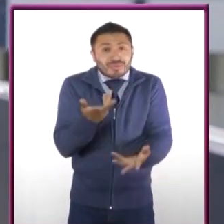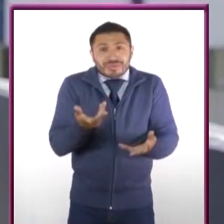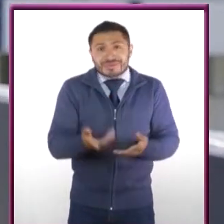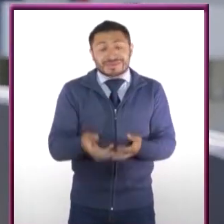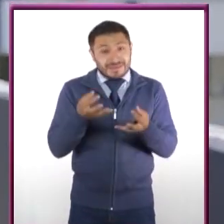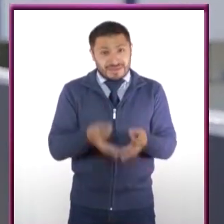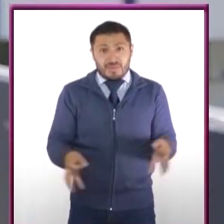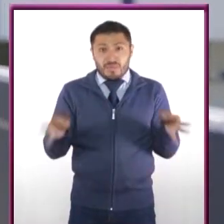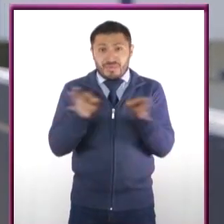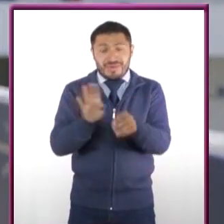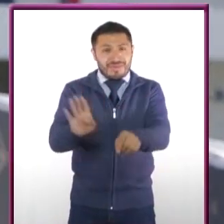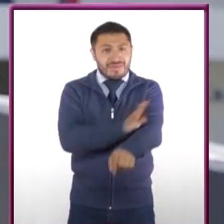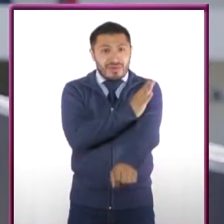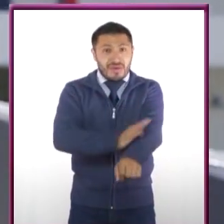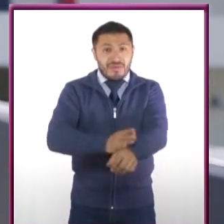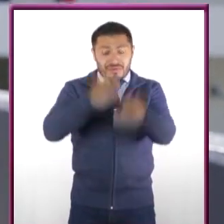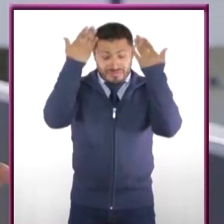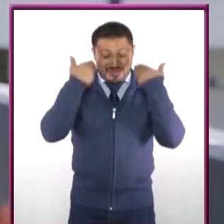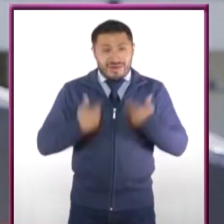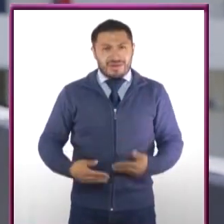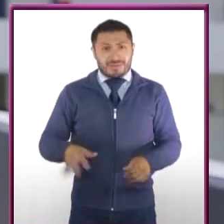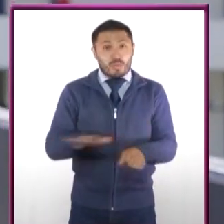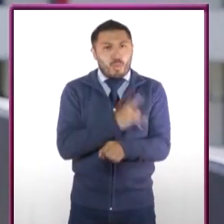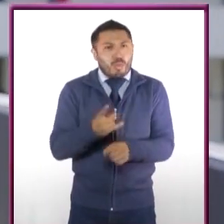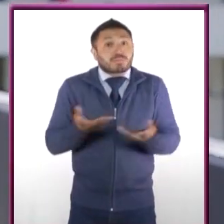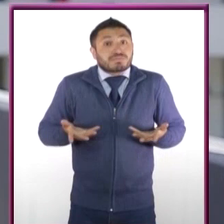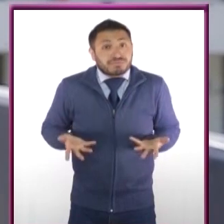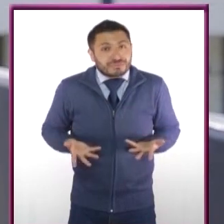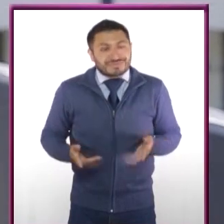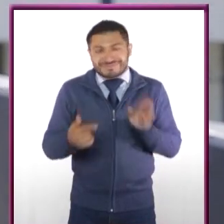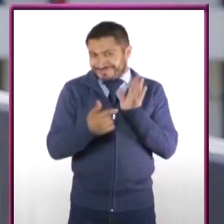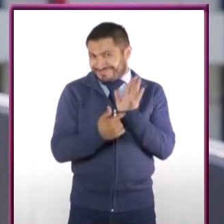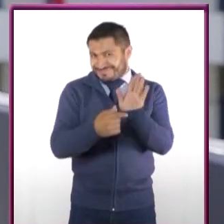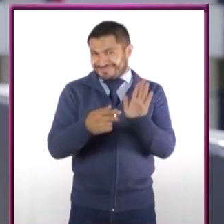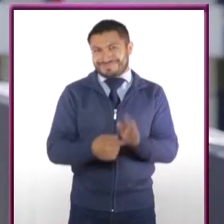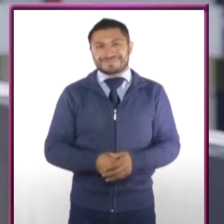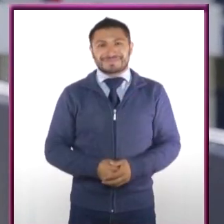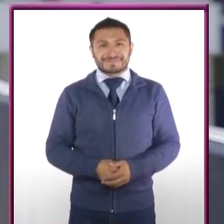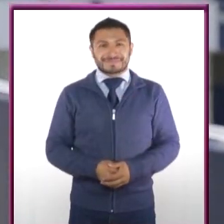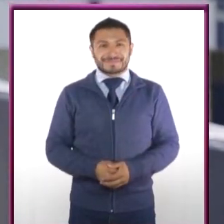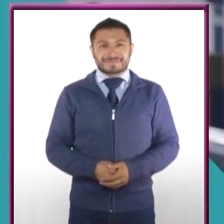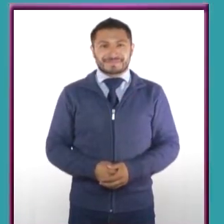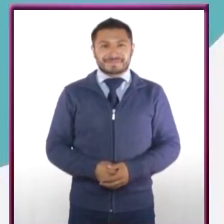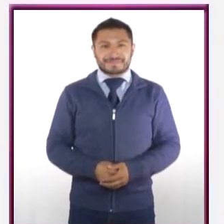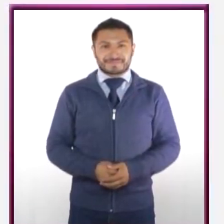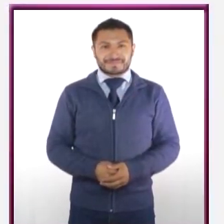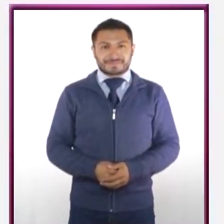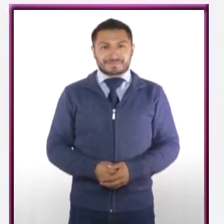súper importante para nuestro bienestar. ¿Y saben por qué? Vamos a ver esta cápsula.